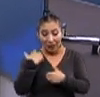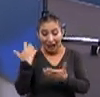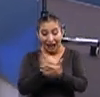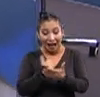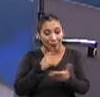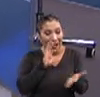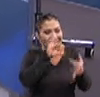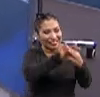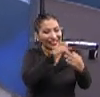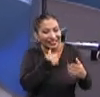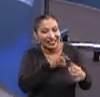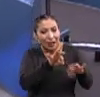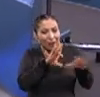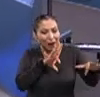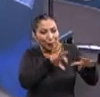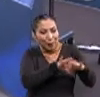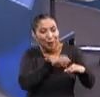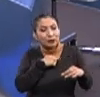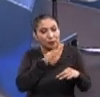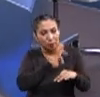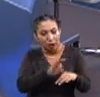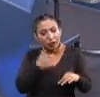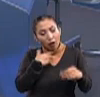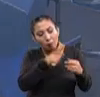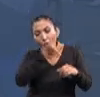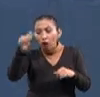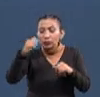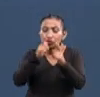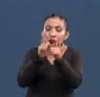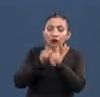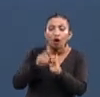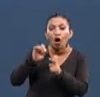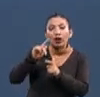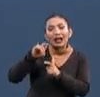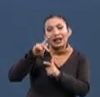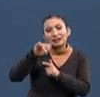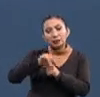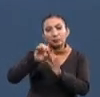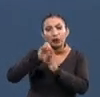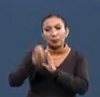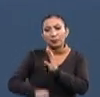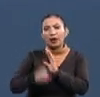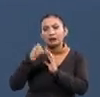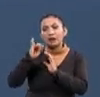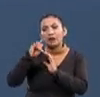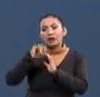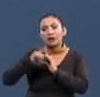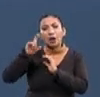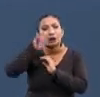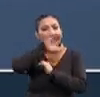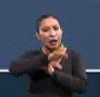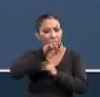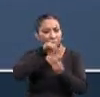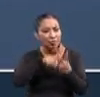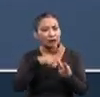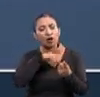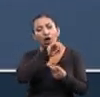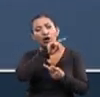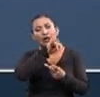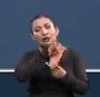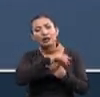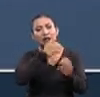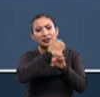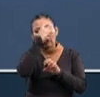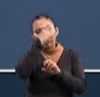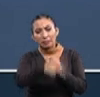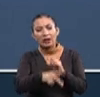premios, pues he podido tener la posibilidad de tocar con otras orquestas también, como por ejemplo la Orquesta Sinfónica de Aguascalientes, la Orquesta Sinfónica del